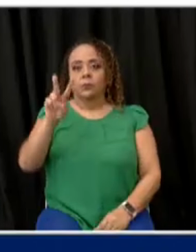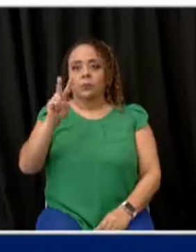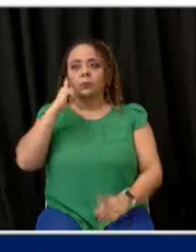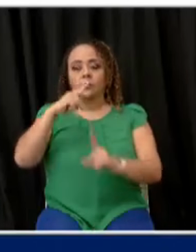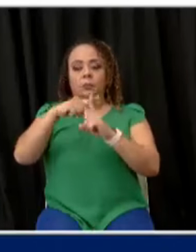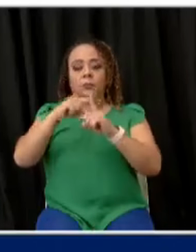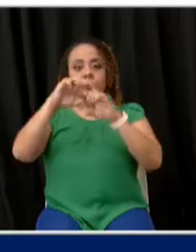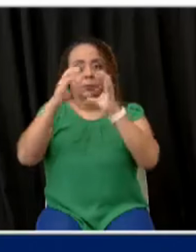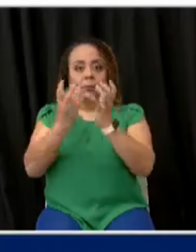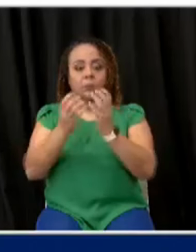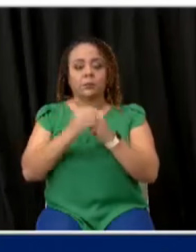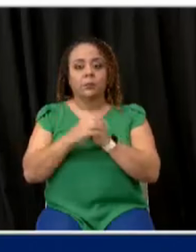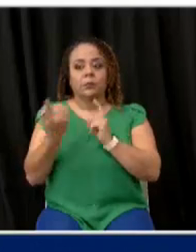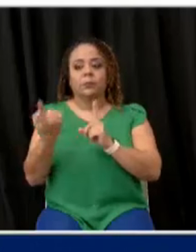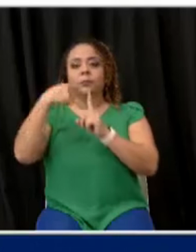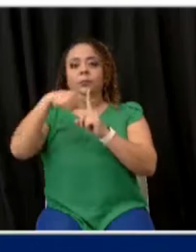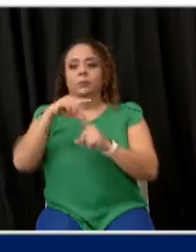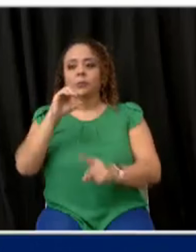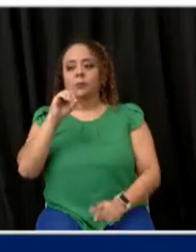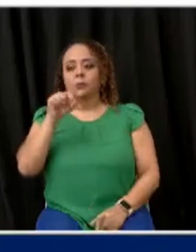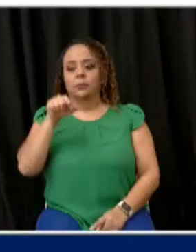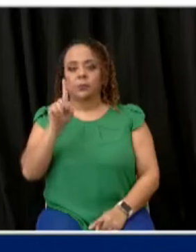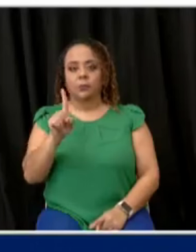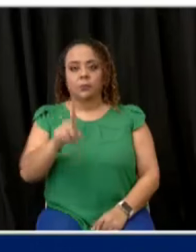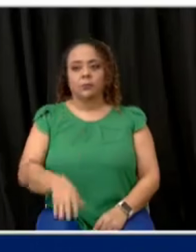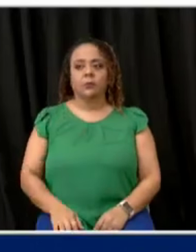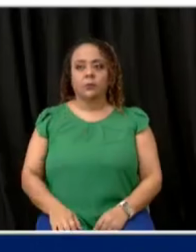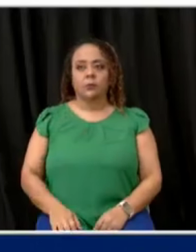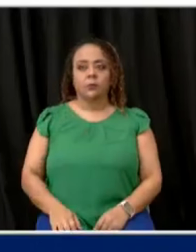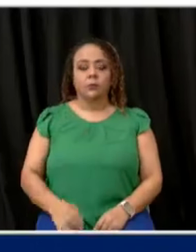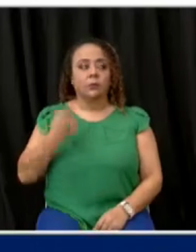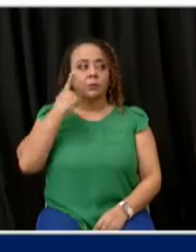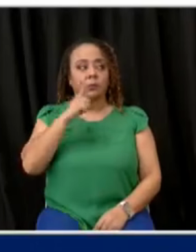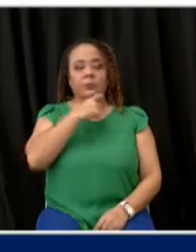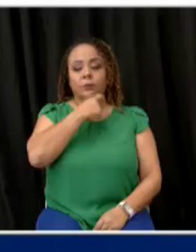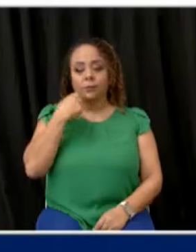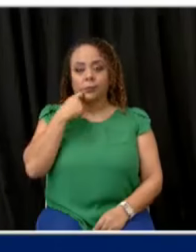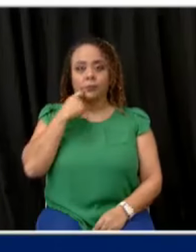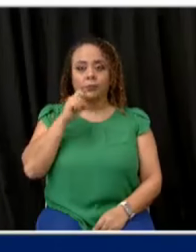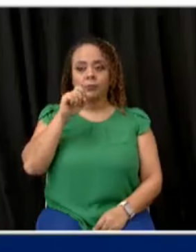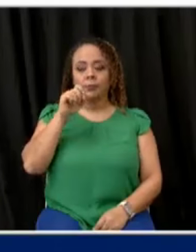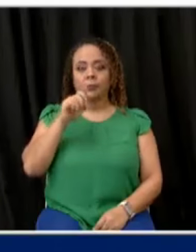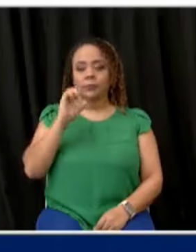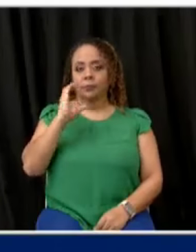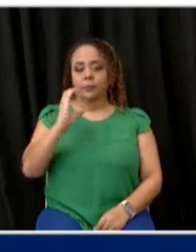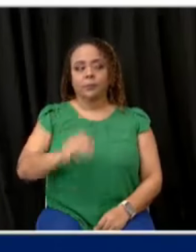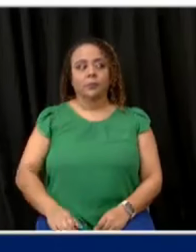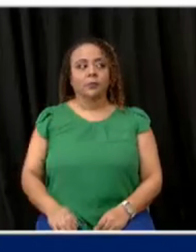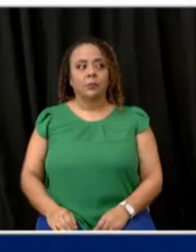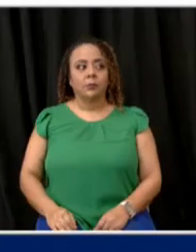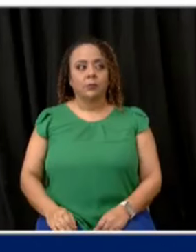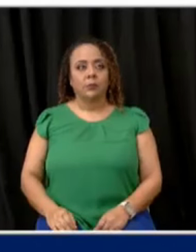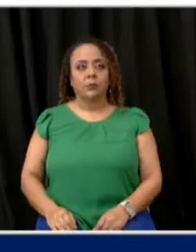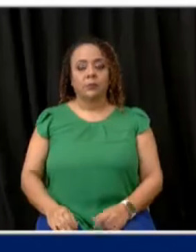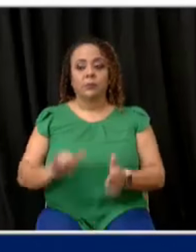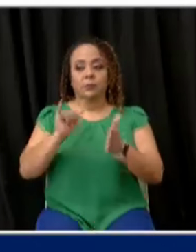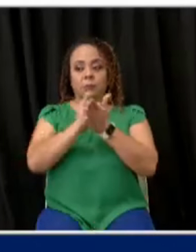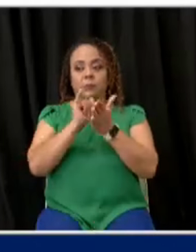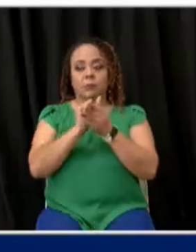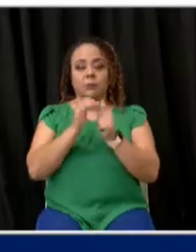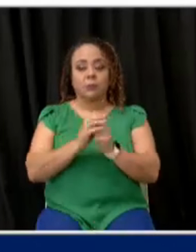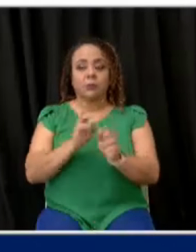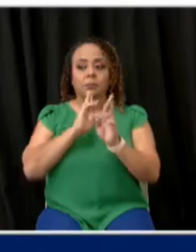de globo más 0.1 por la temperatura seca del bulbo seco. Esa vaina nos da